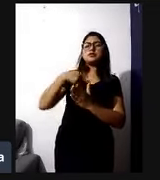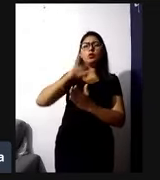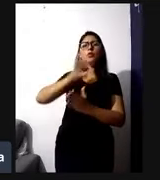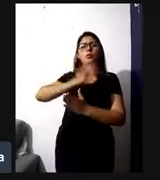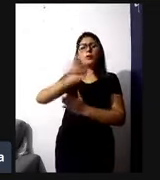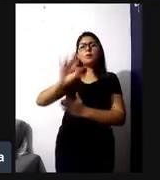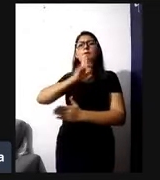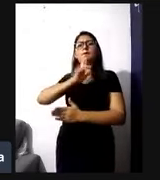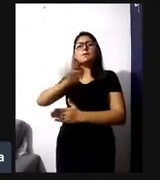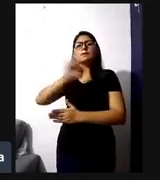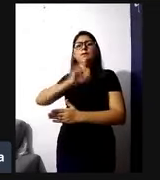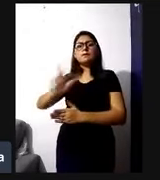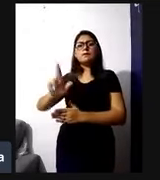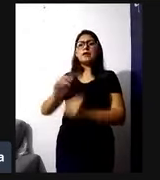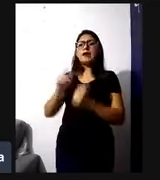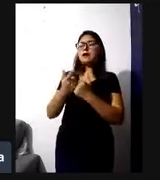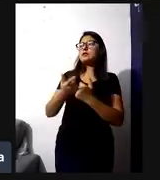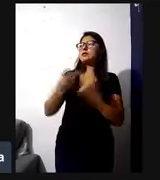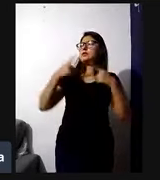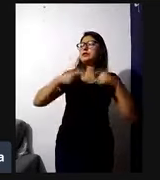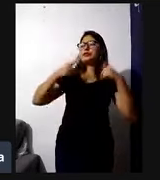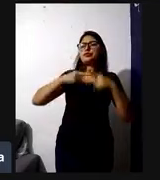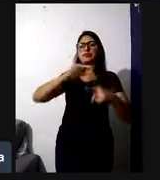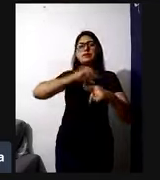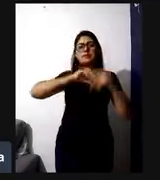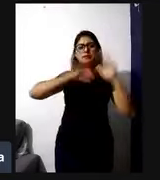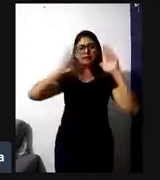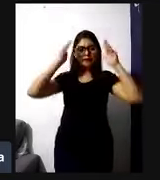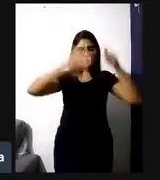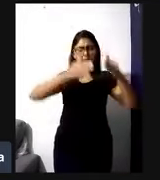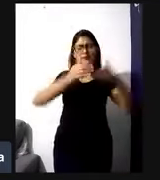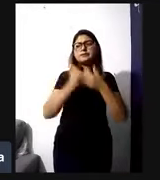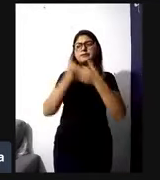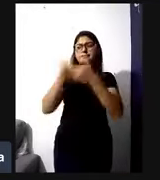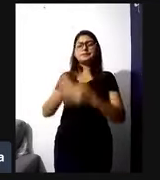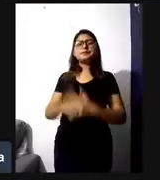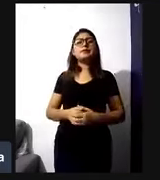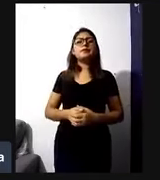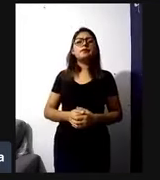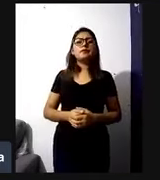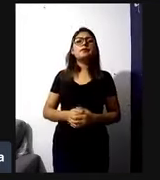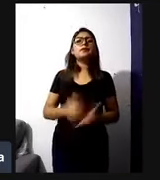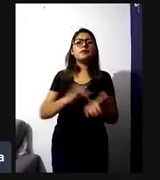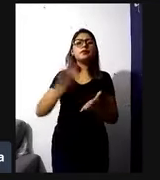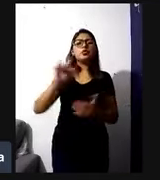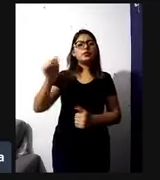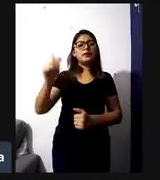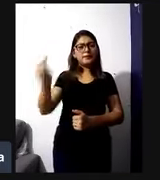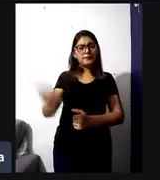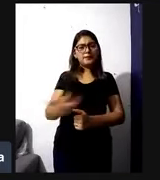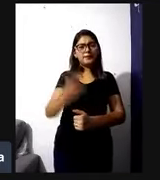algún especialista. Maravilloso. Una pregunta más, doctor, maestra.